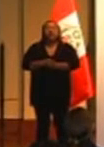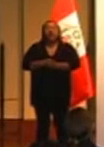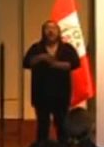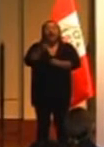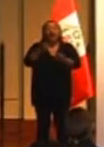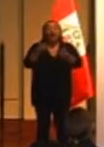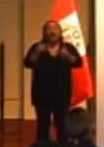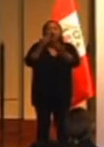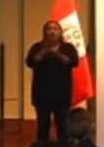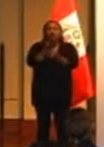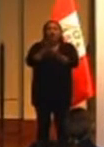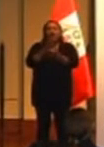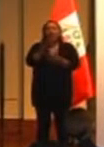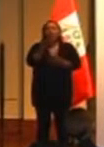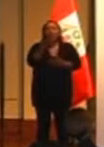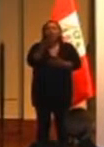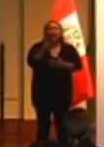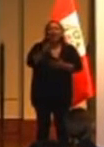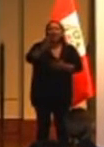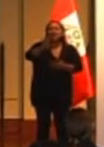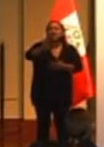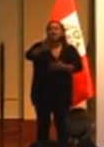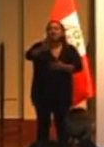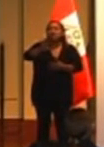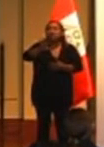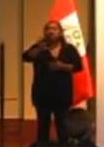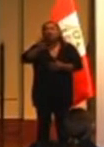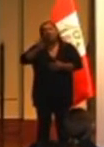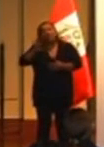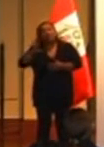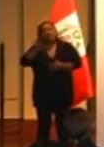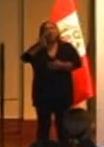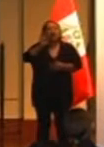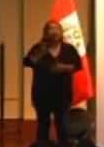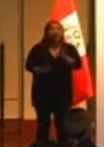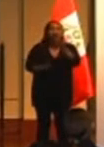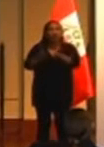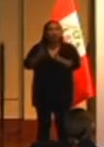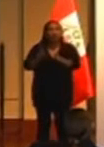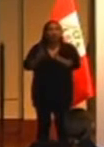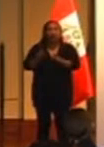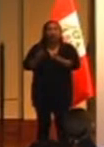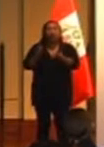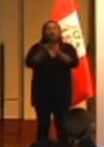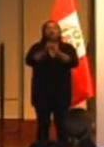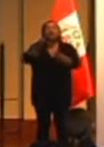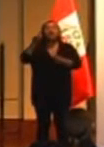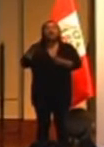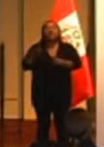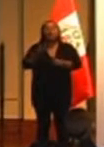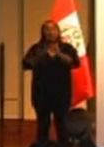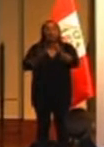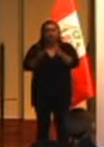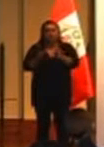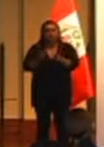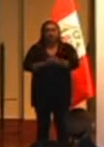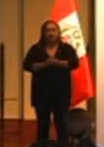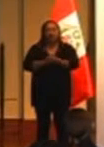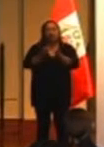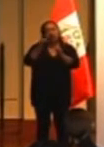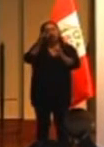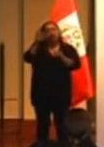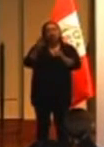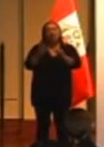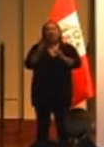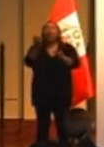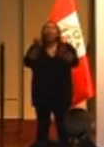a tener situaciones de 40, 45, 50 personas por cada 100.000 habitantes. Entonces, ¿cuál